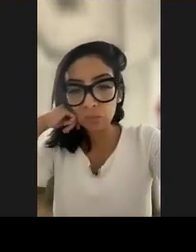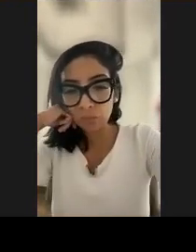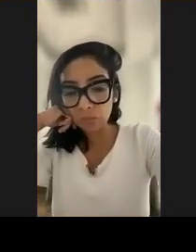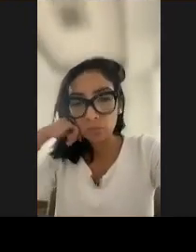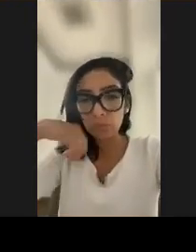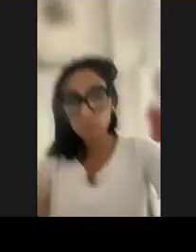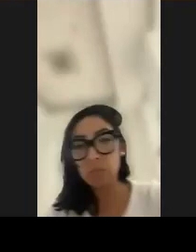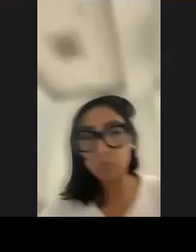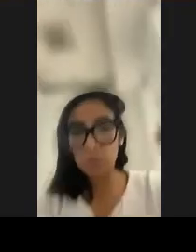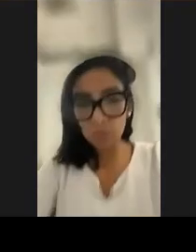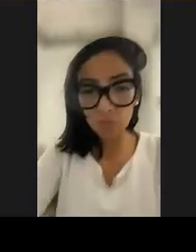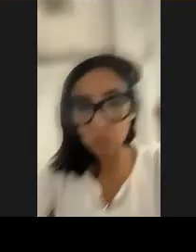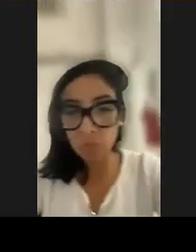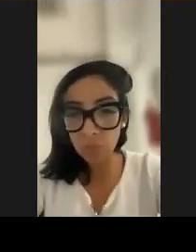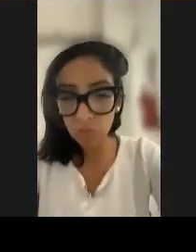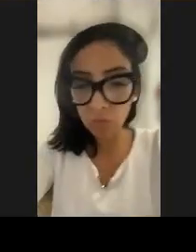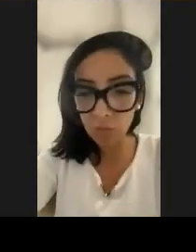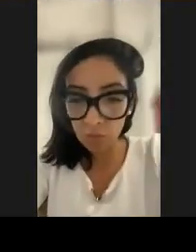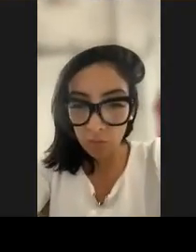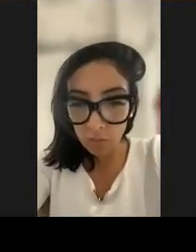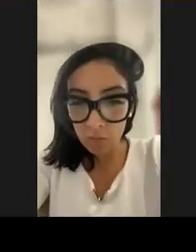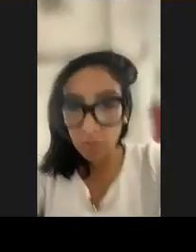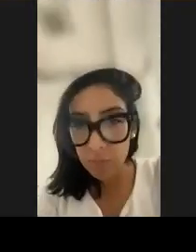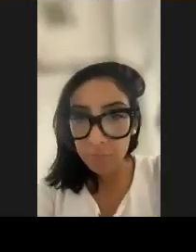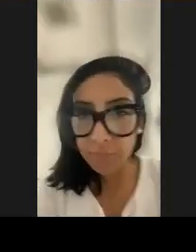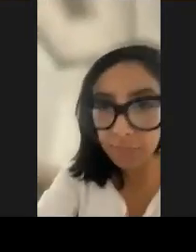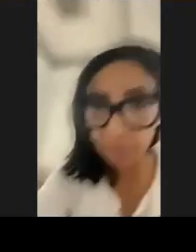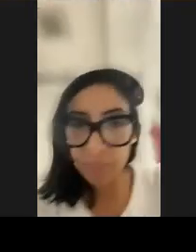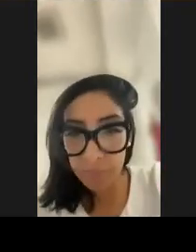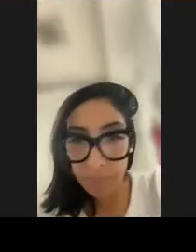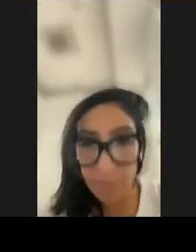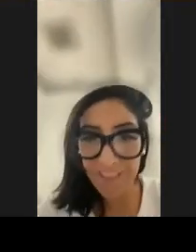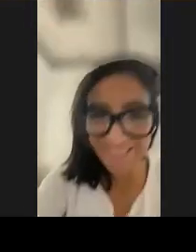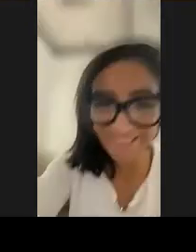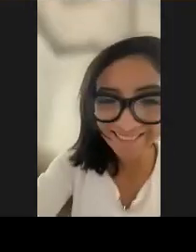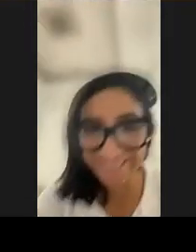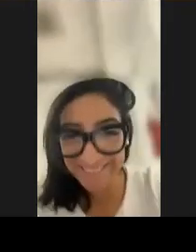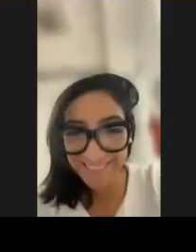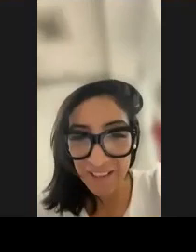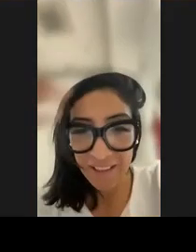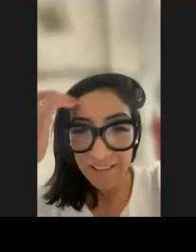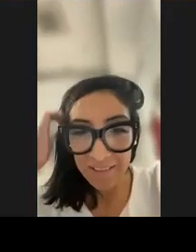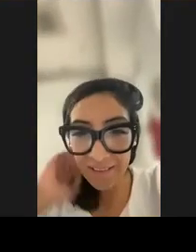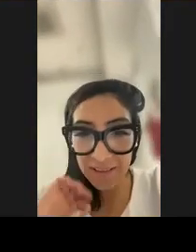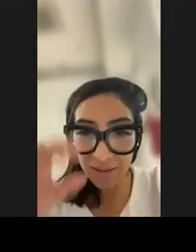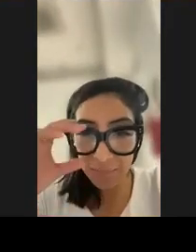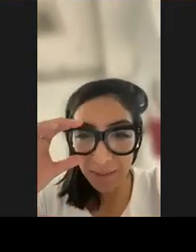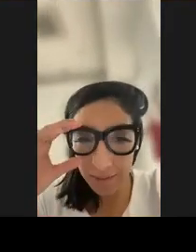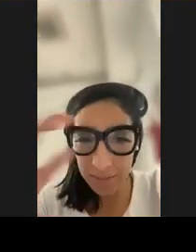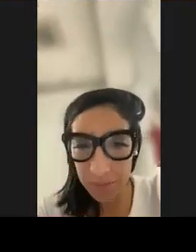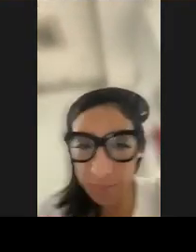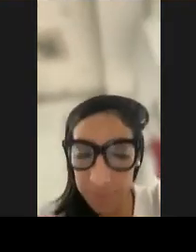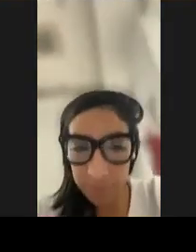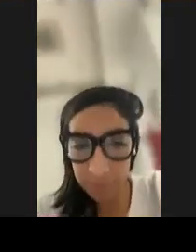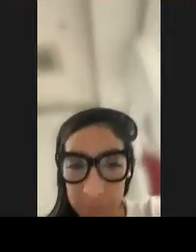momento el diputado Dorin comentó algo respecto al internet que tenemos acá los ciudadanos en las partes altas, pero quiero comentarle al